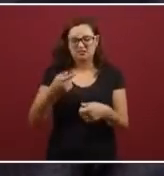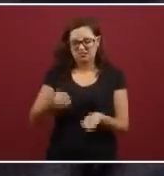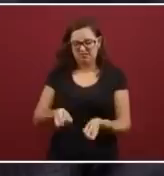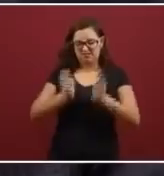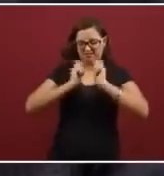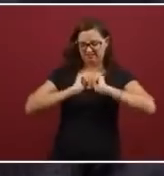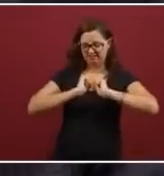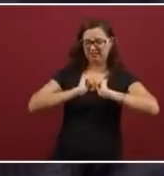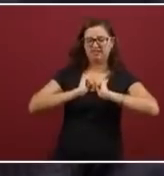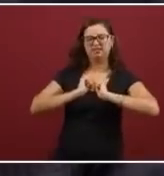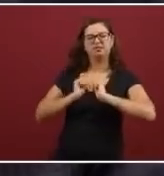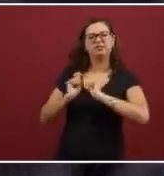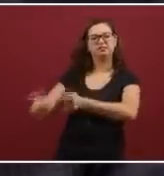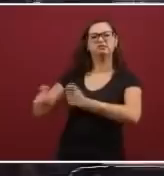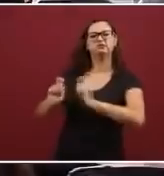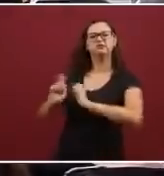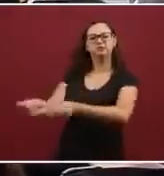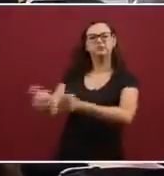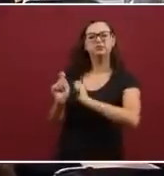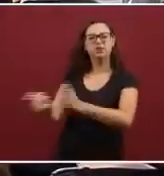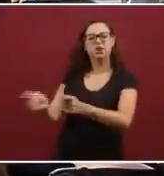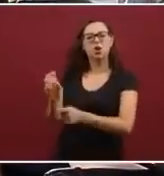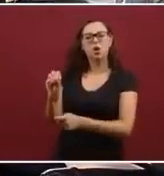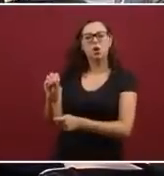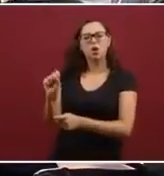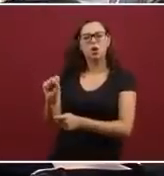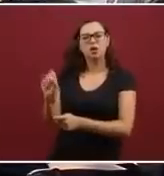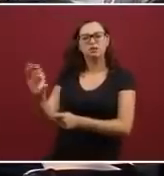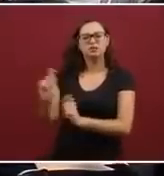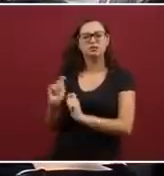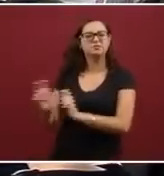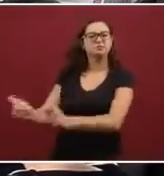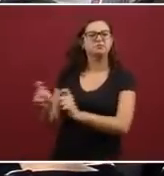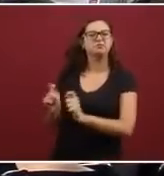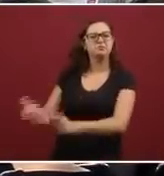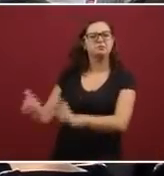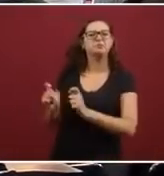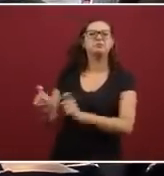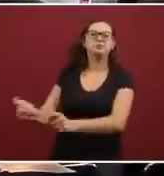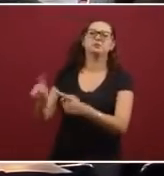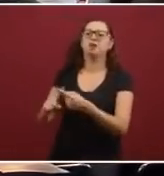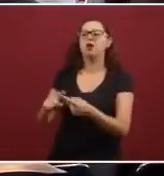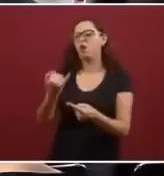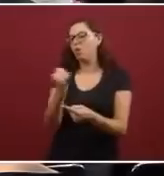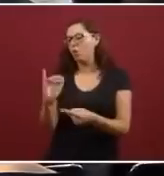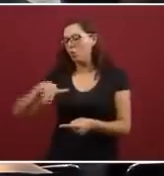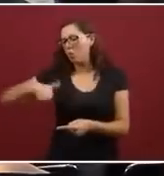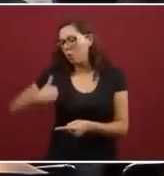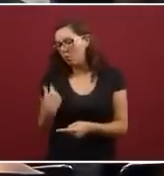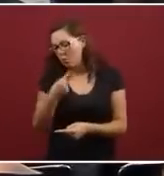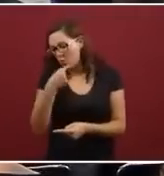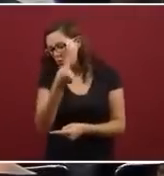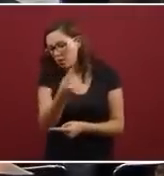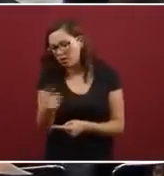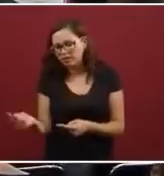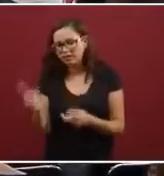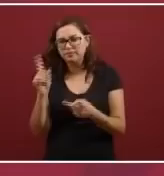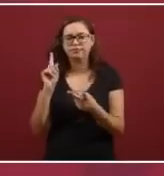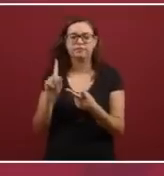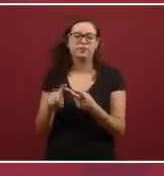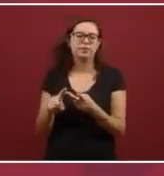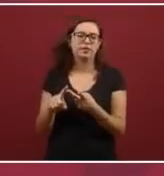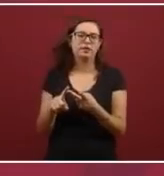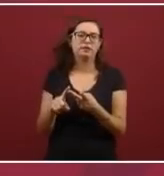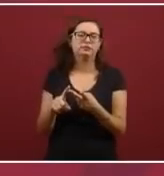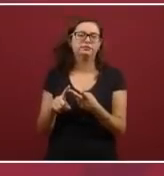servicios esto se hacía en el caso de guarderías las llamadas estancias